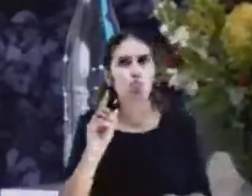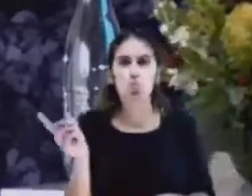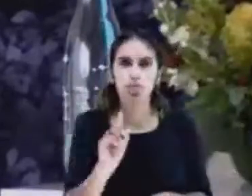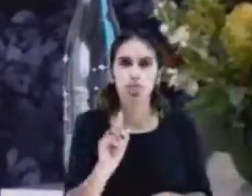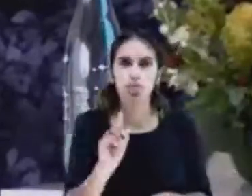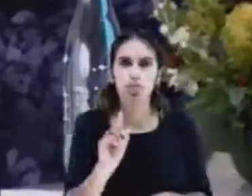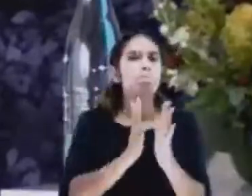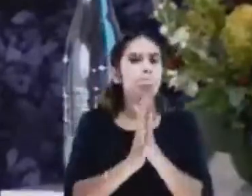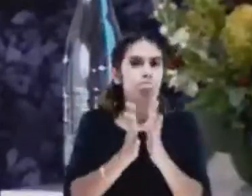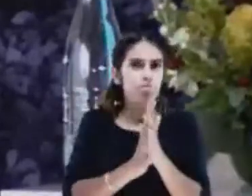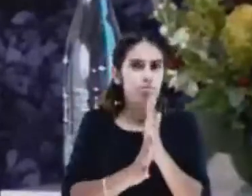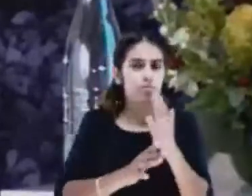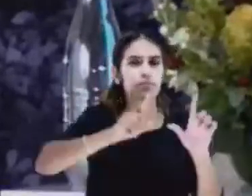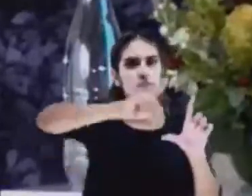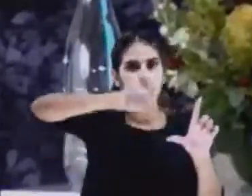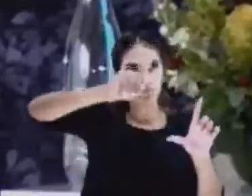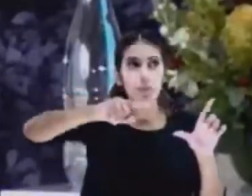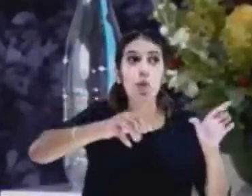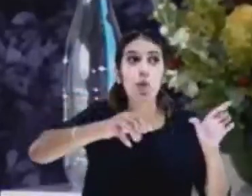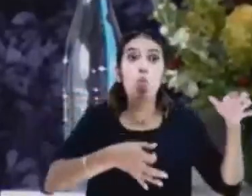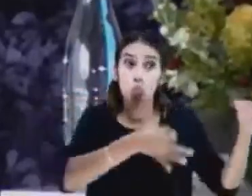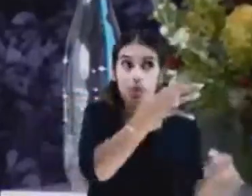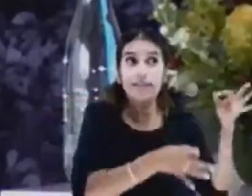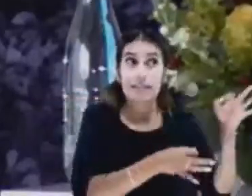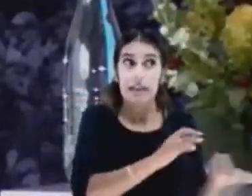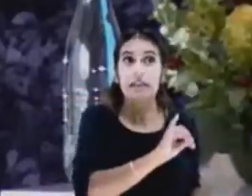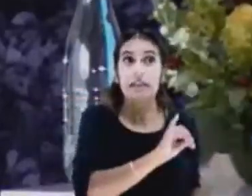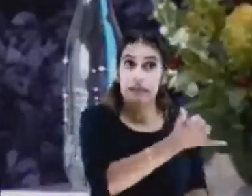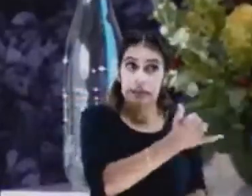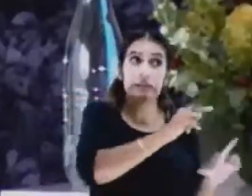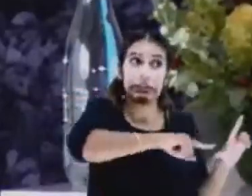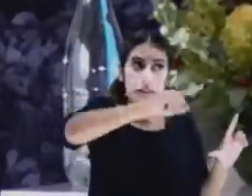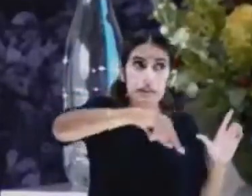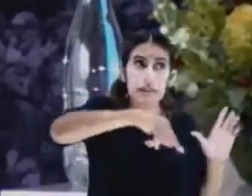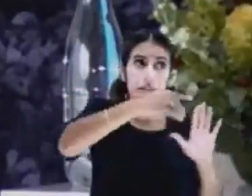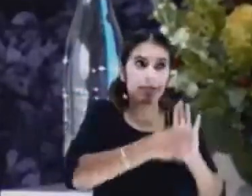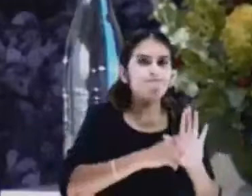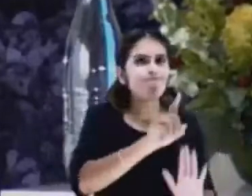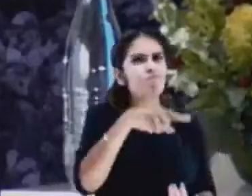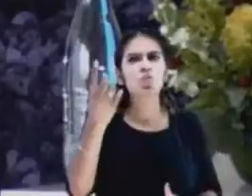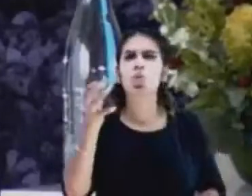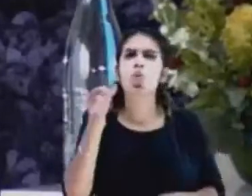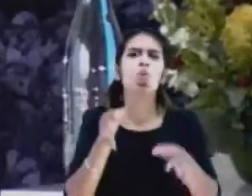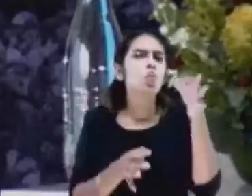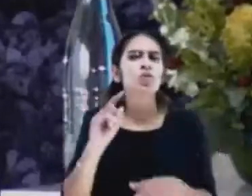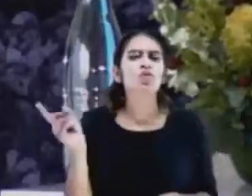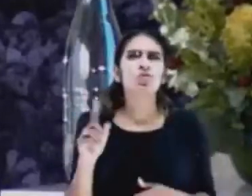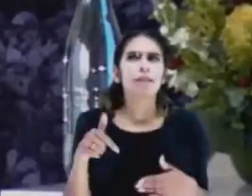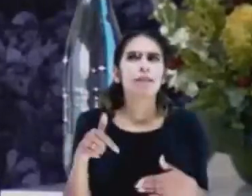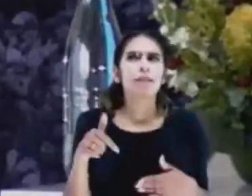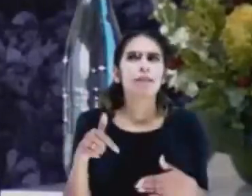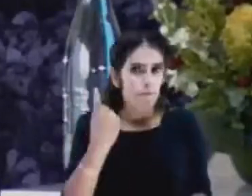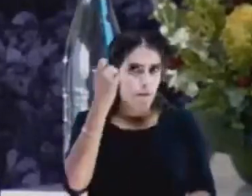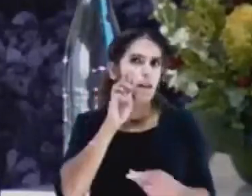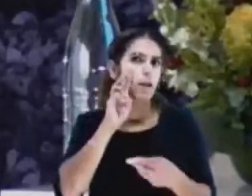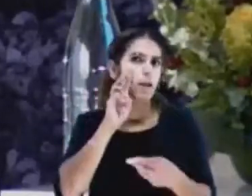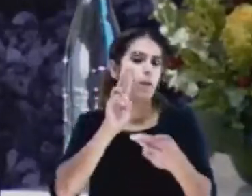pero no conocemos los datos de lo que no es judicial sin más preámbulos pues yo creo que empezamos